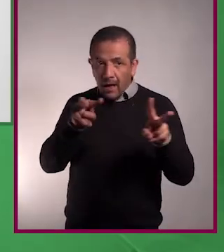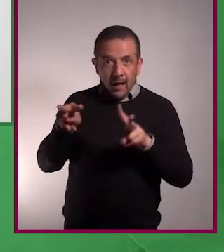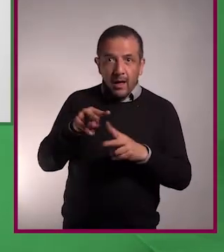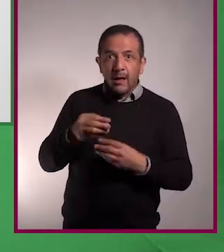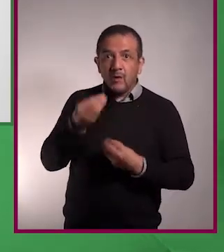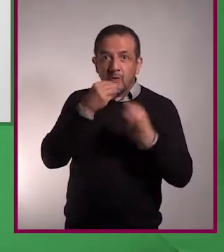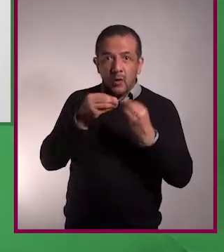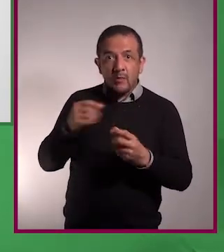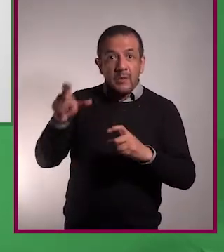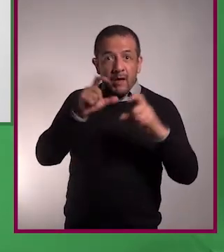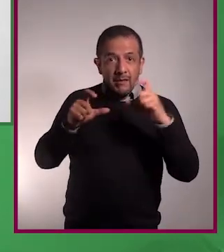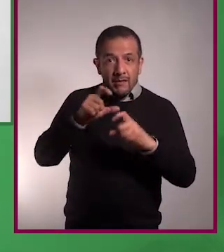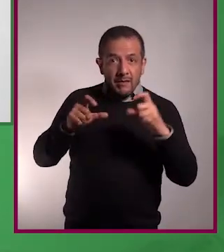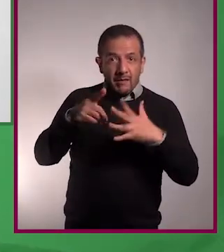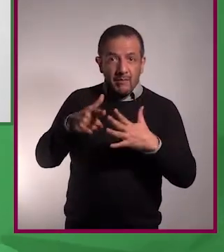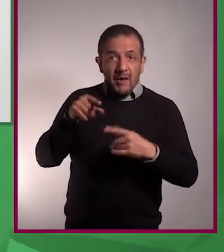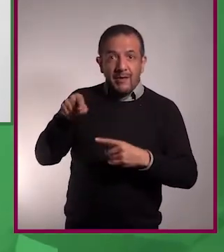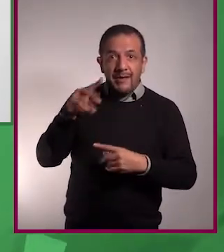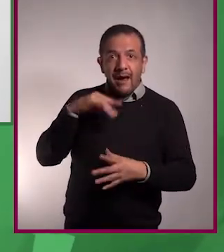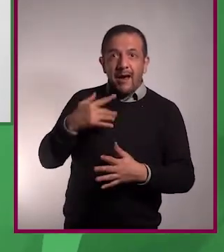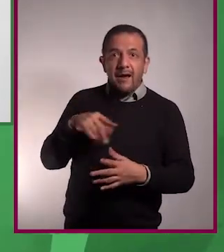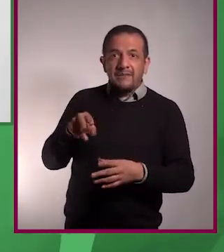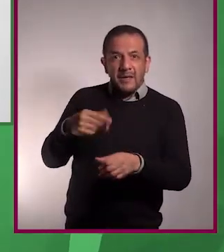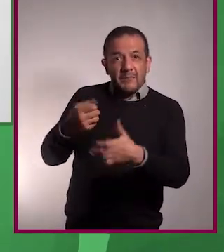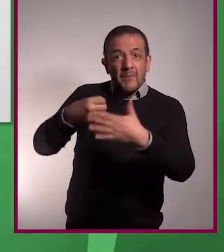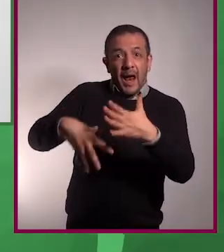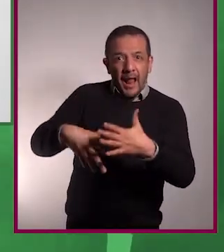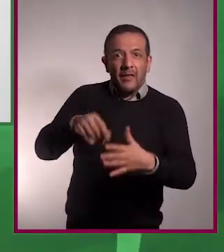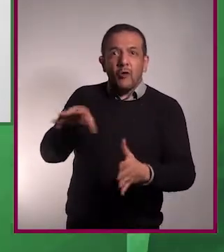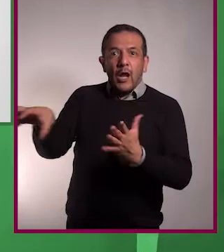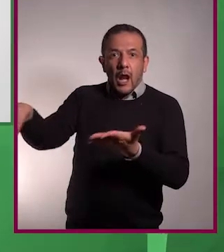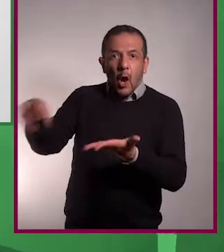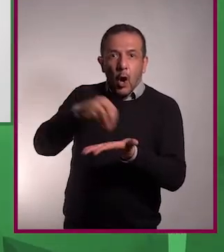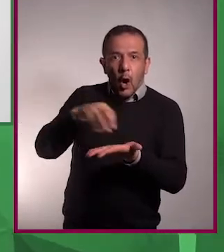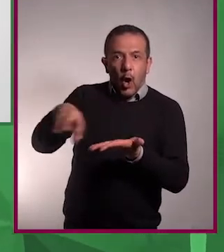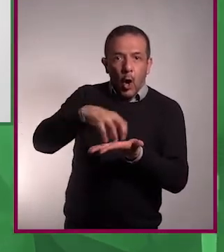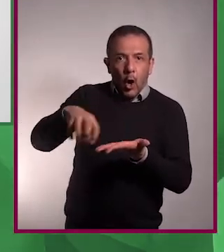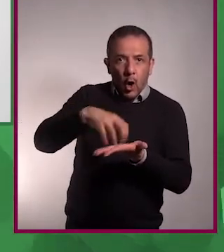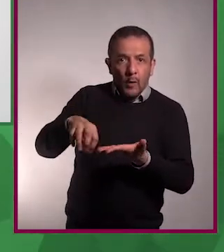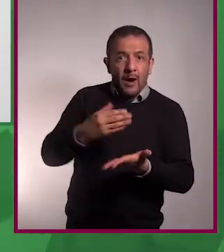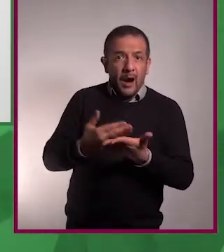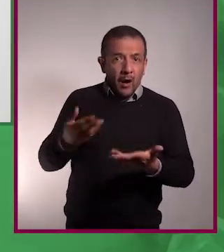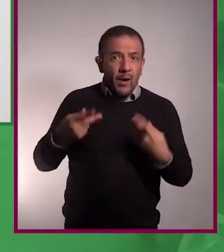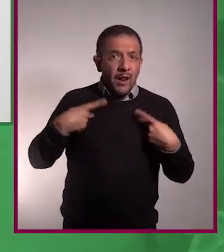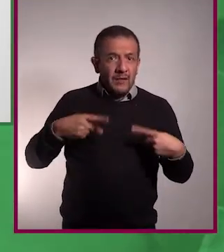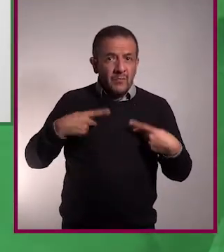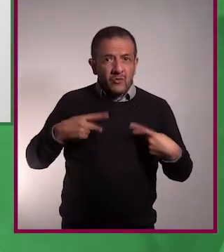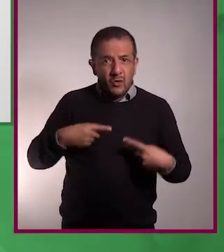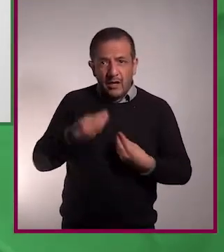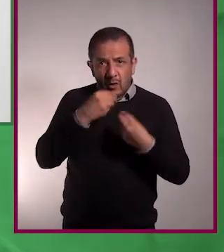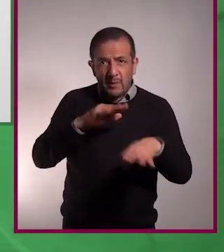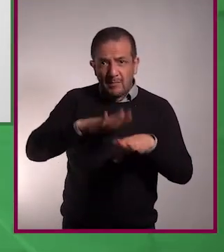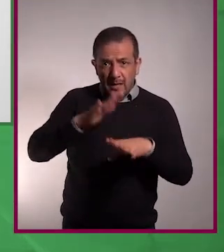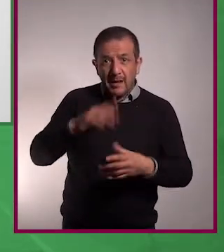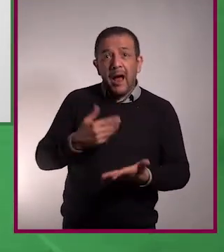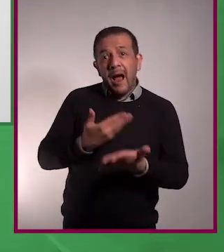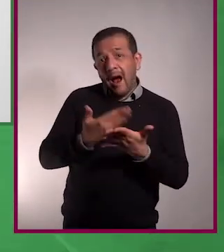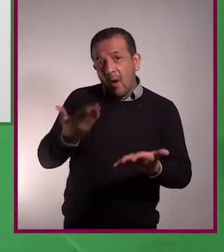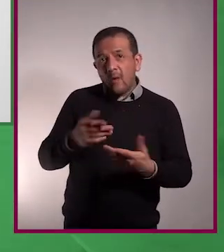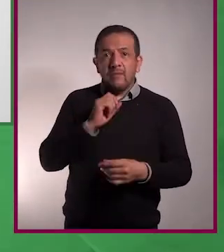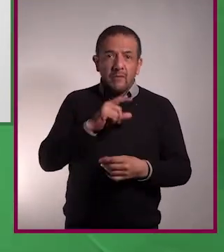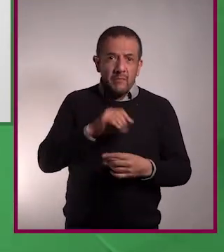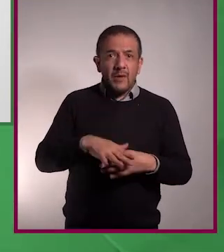y a menores precios que la comida nutritiva. La gente ha cambiado sus hábitos alimentarios y come fuera de sus casas más que